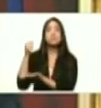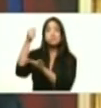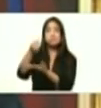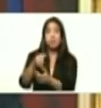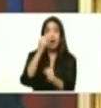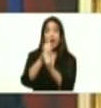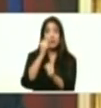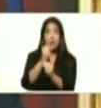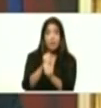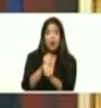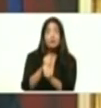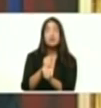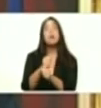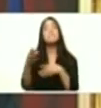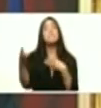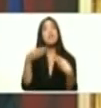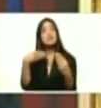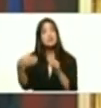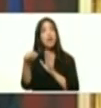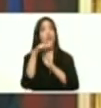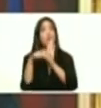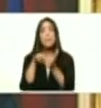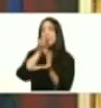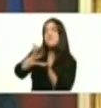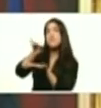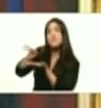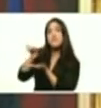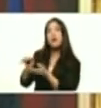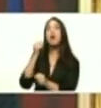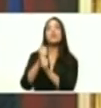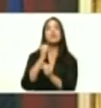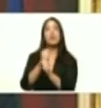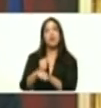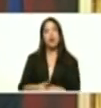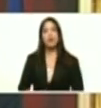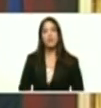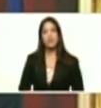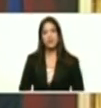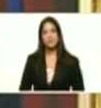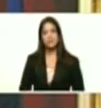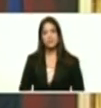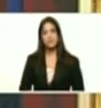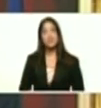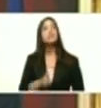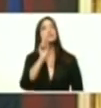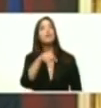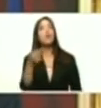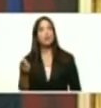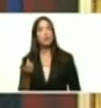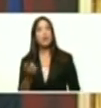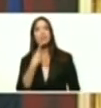Y para flexibilizar las normas para que votaran a los trabajadores como le dieran la gana. O miento.